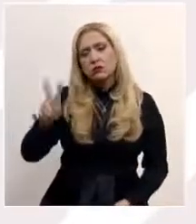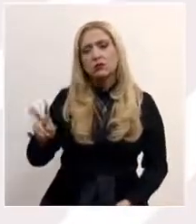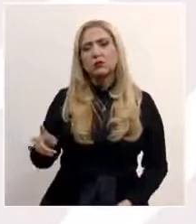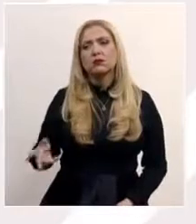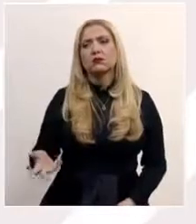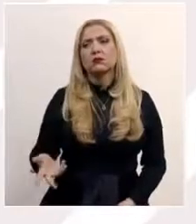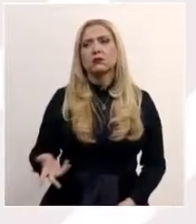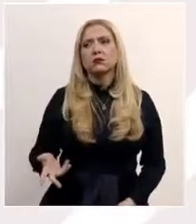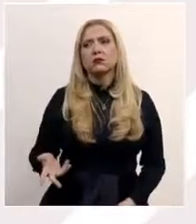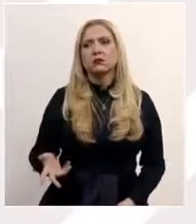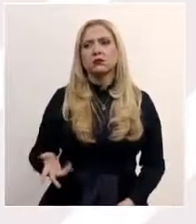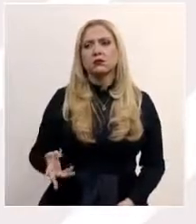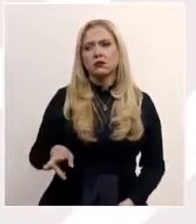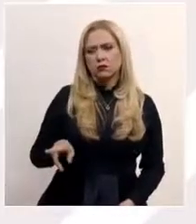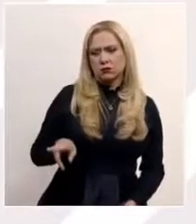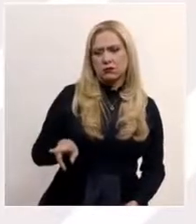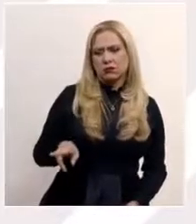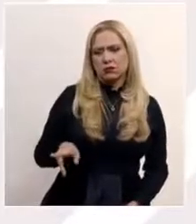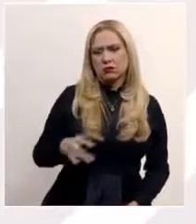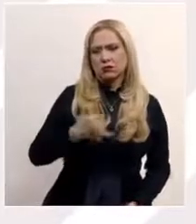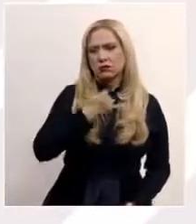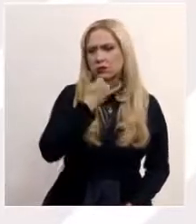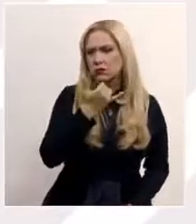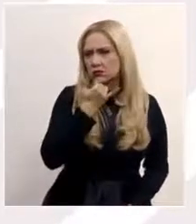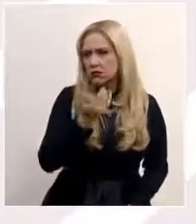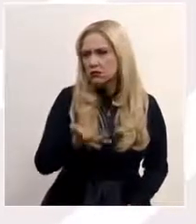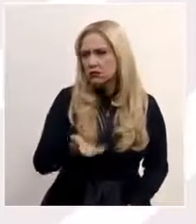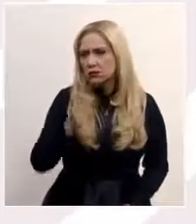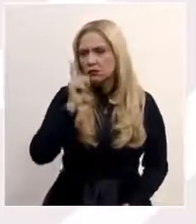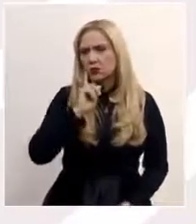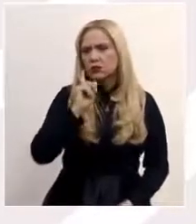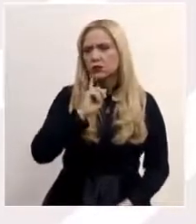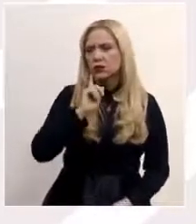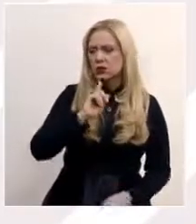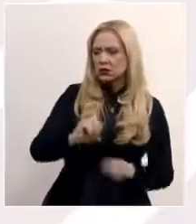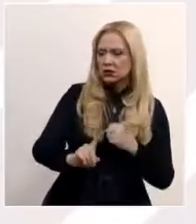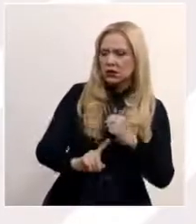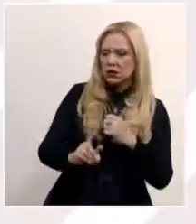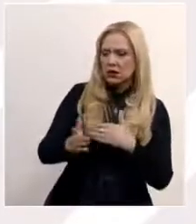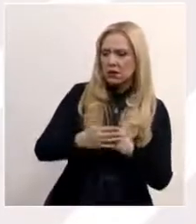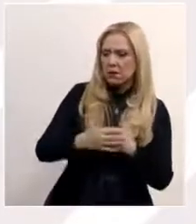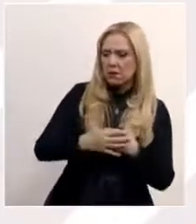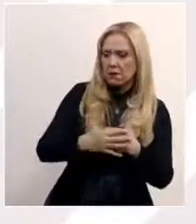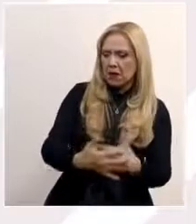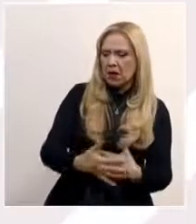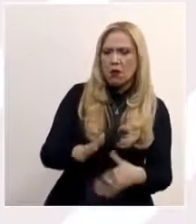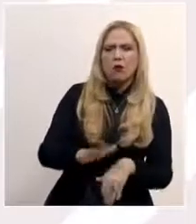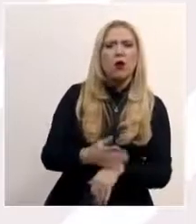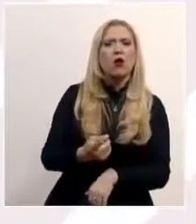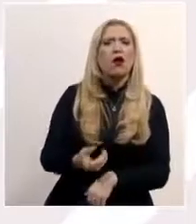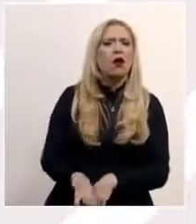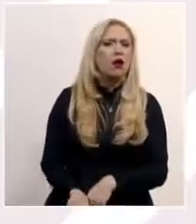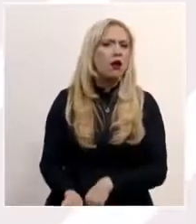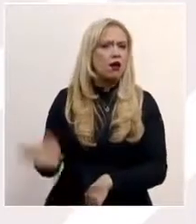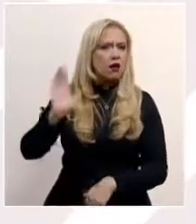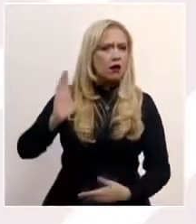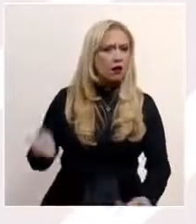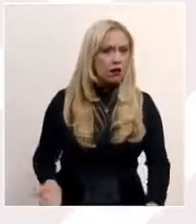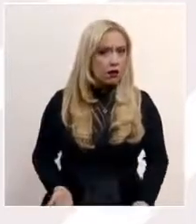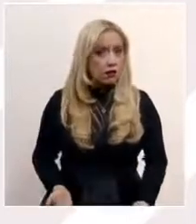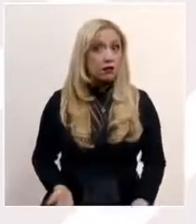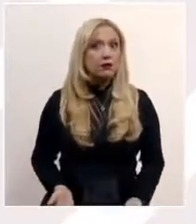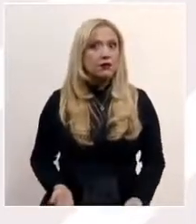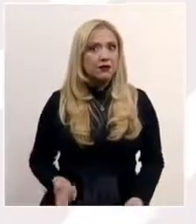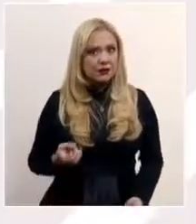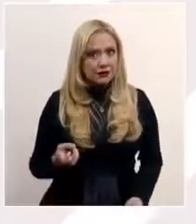las presunciones a favor, o sea, la presunción a favor de la mujer embarazada, poder determinar, o sea, para que nosotros pudiéramos